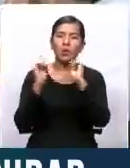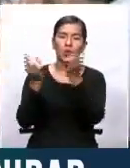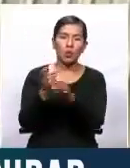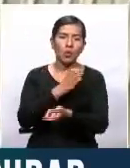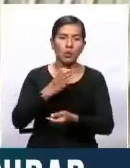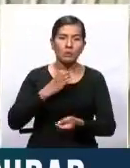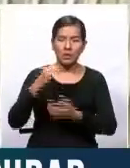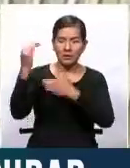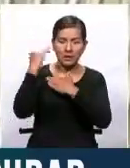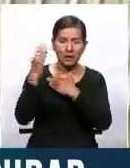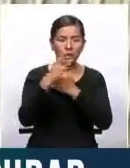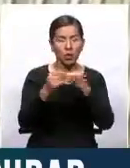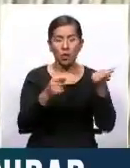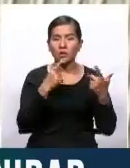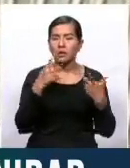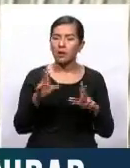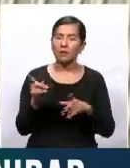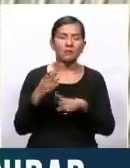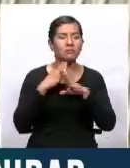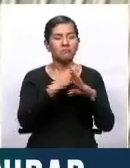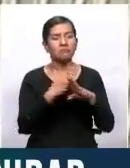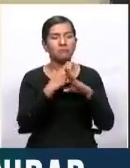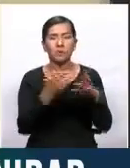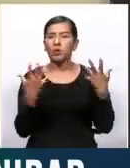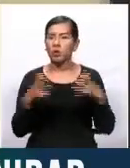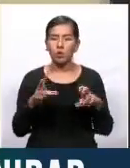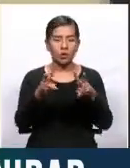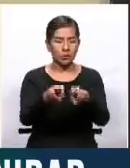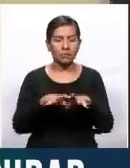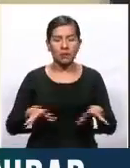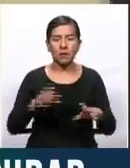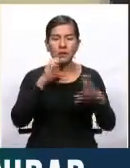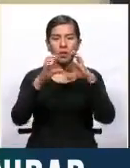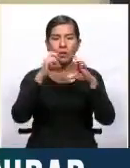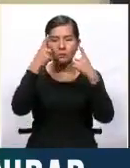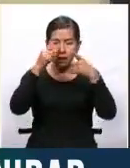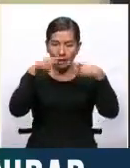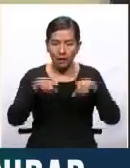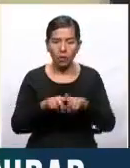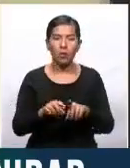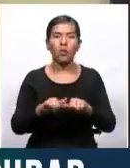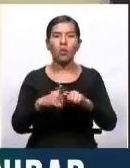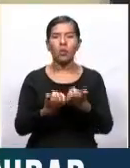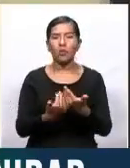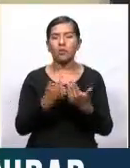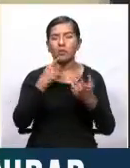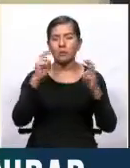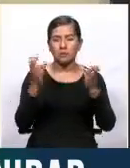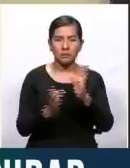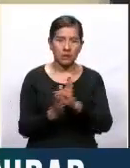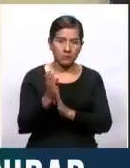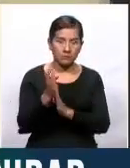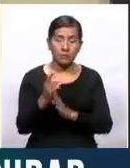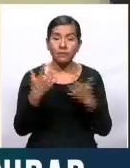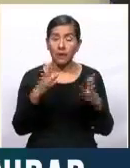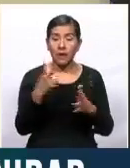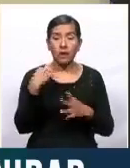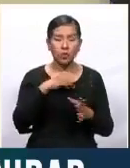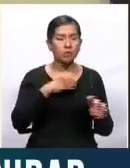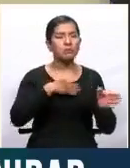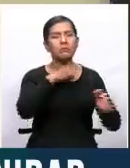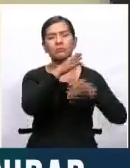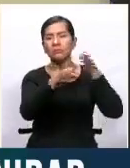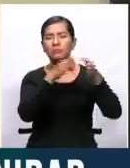instancias rechazaron la mesa del debate para hallar consensos. Hemos tenido la visita que hemos podido realizar a todos los departamentos